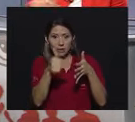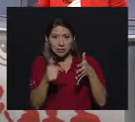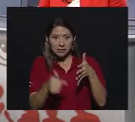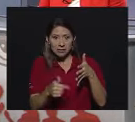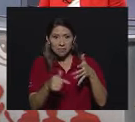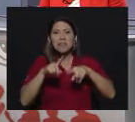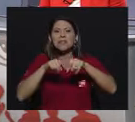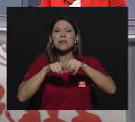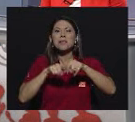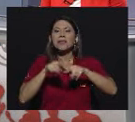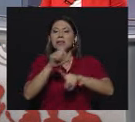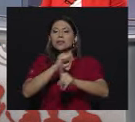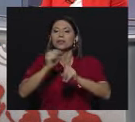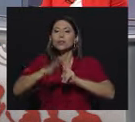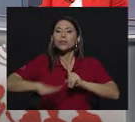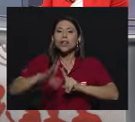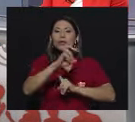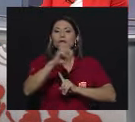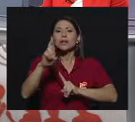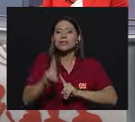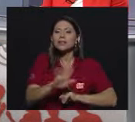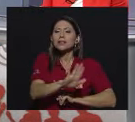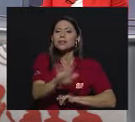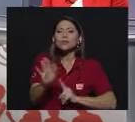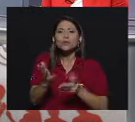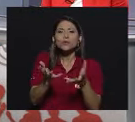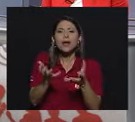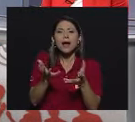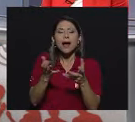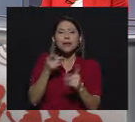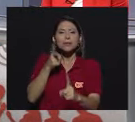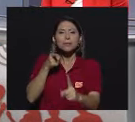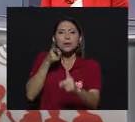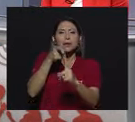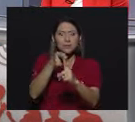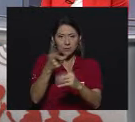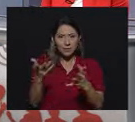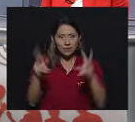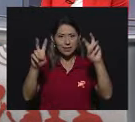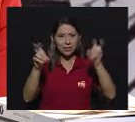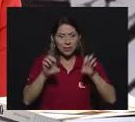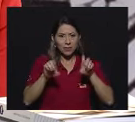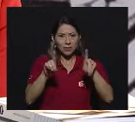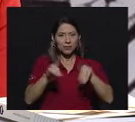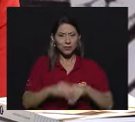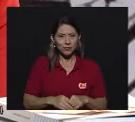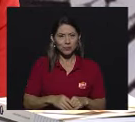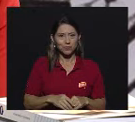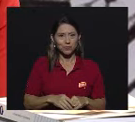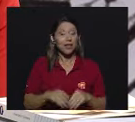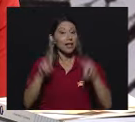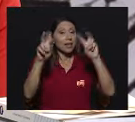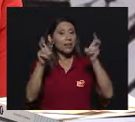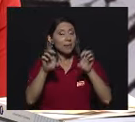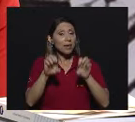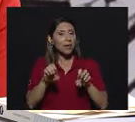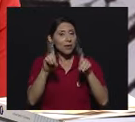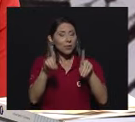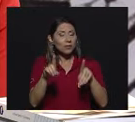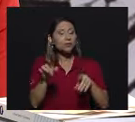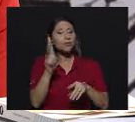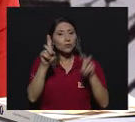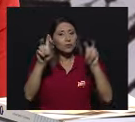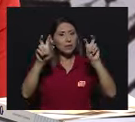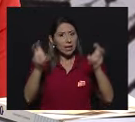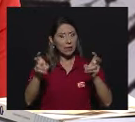cara a las aspiraciones que la sociedad costarricense tiene en materia de educación y siendo el tema de educación, como